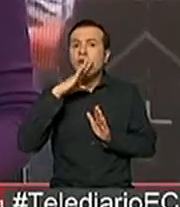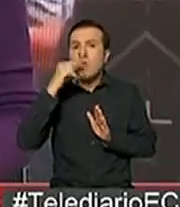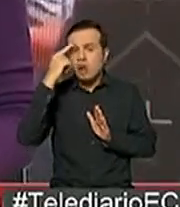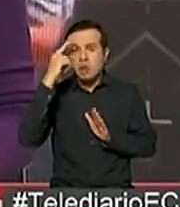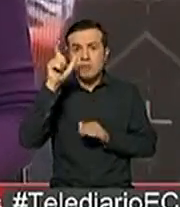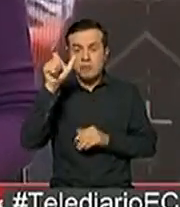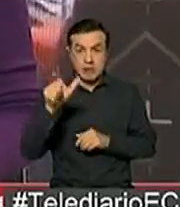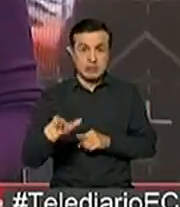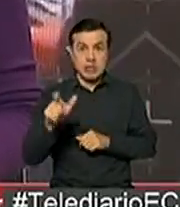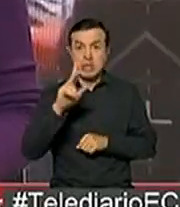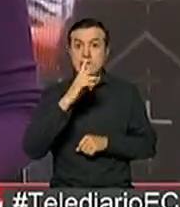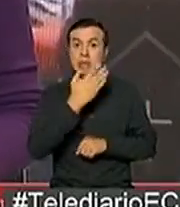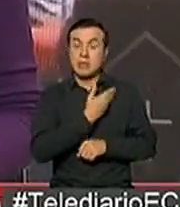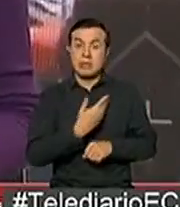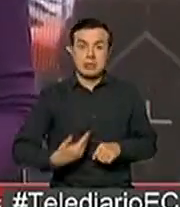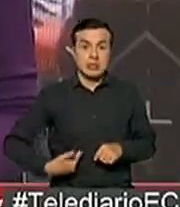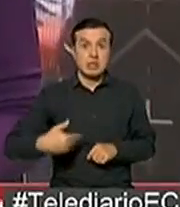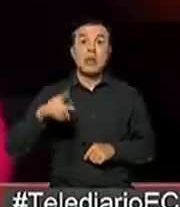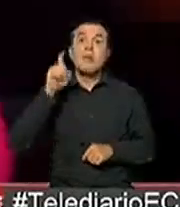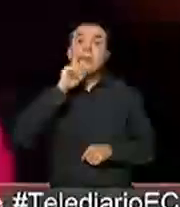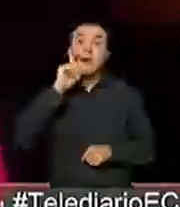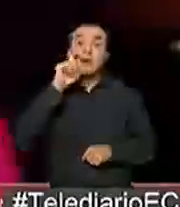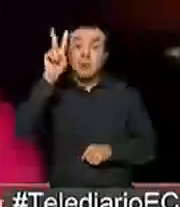venezolano nicolás maduro